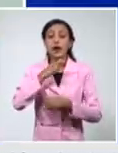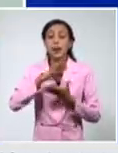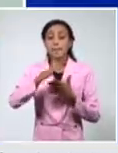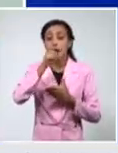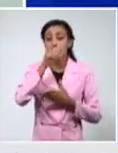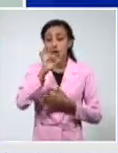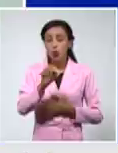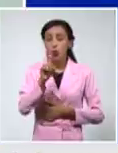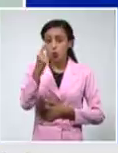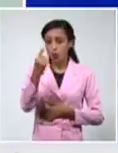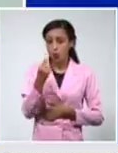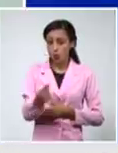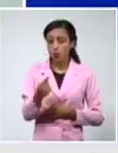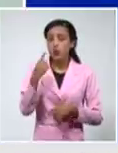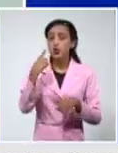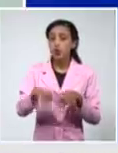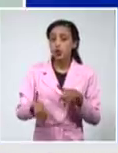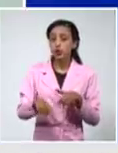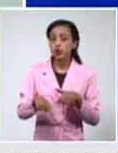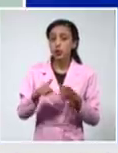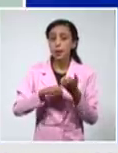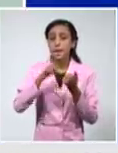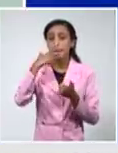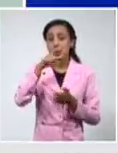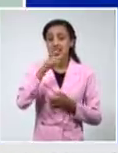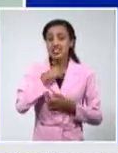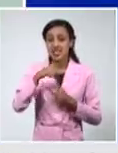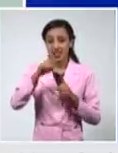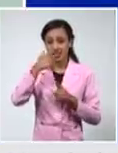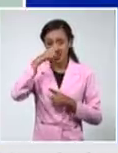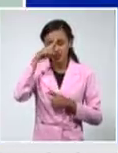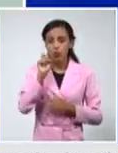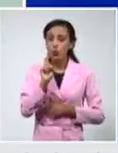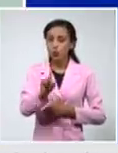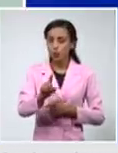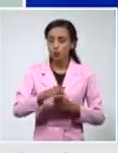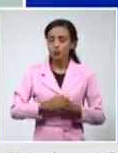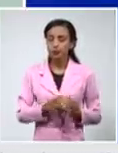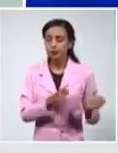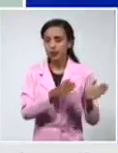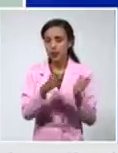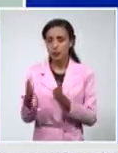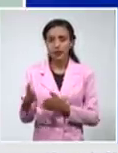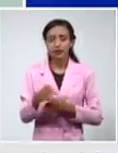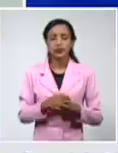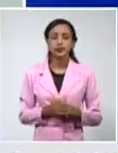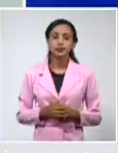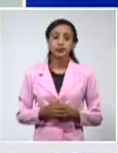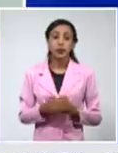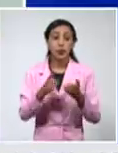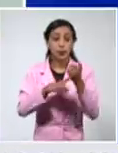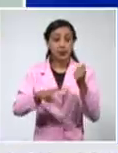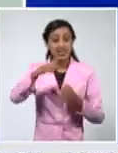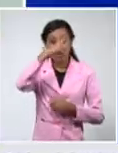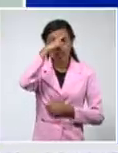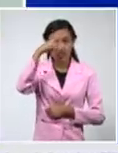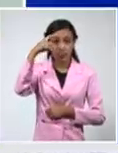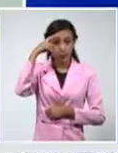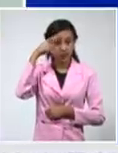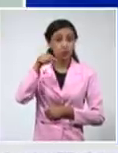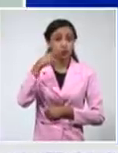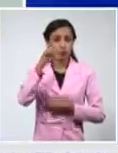ayer. Santi Espíritu, que ha ido incrementando la incidencia de casos